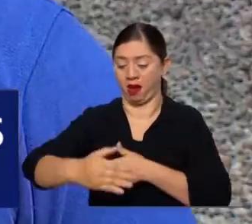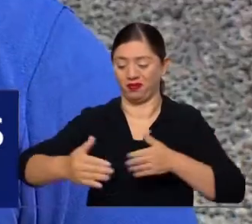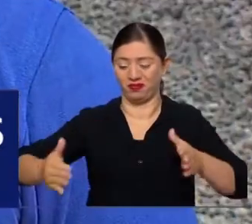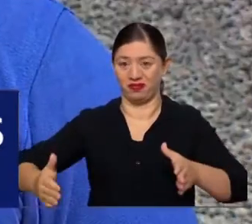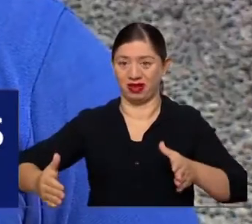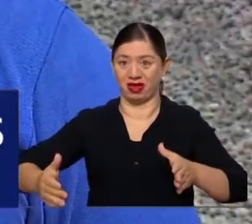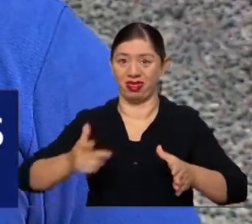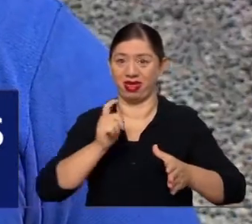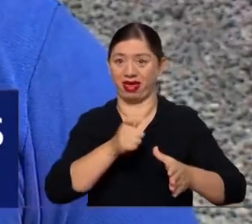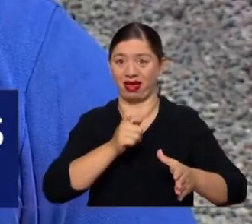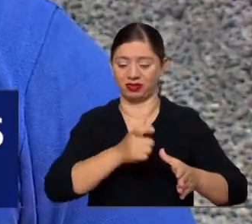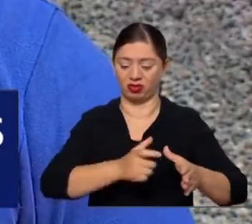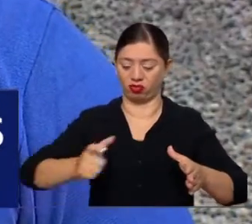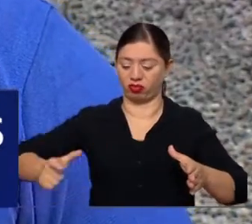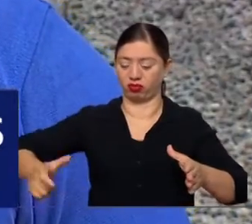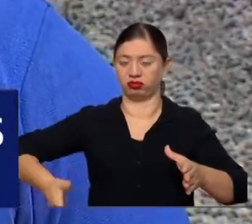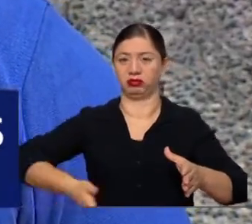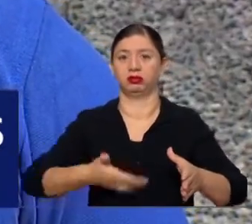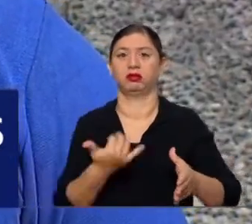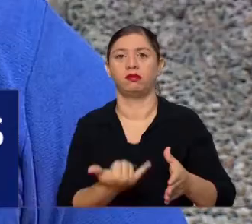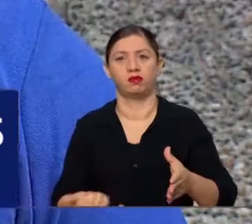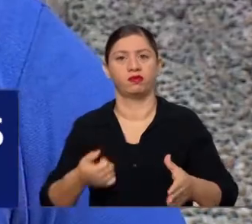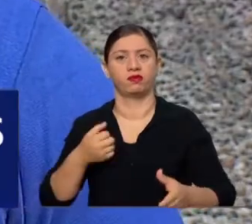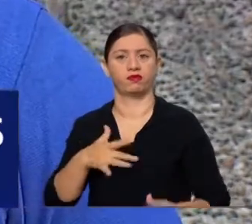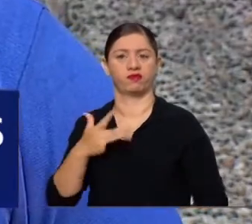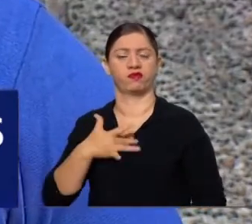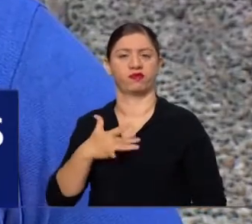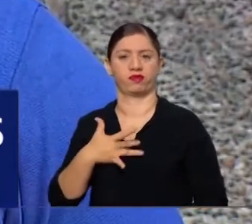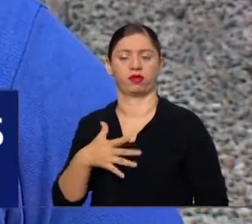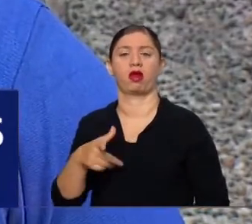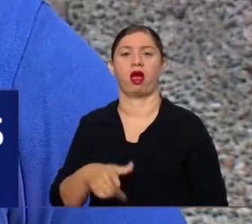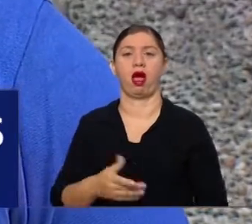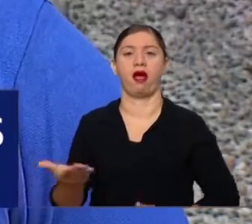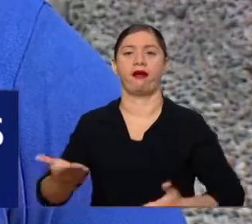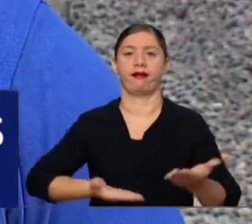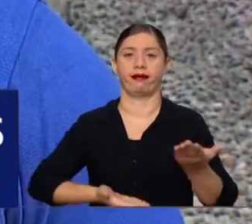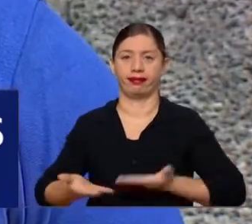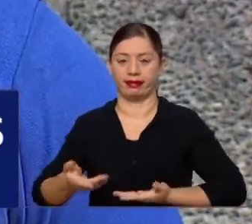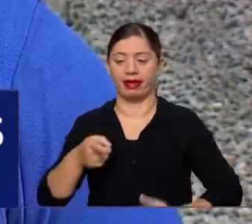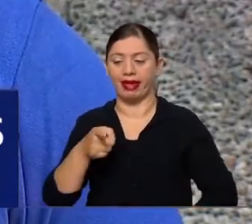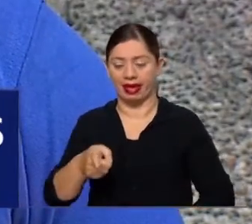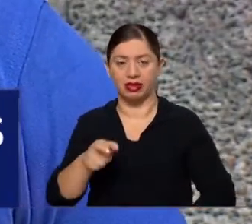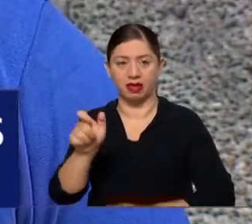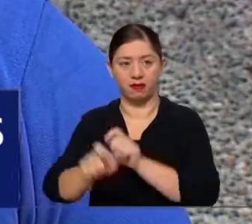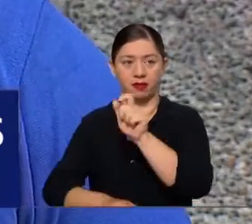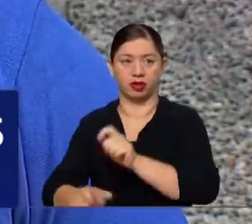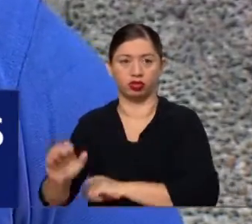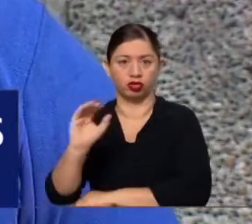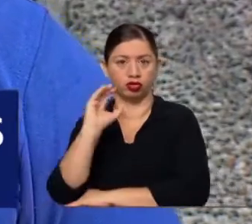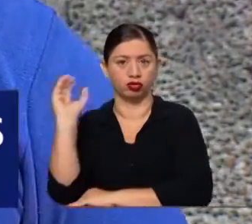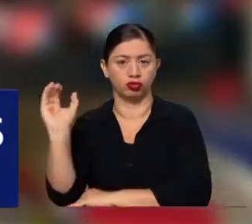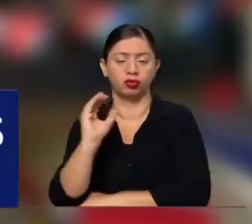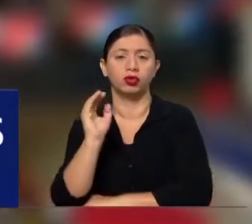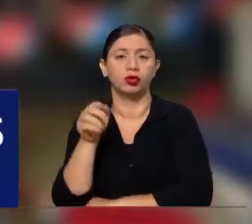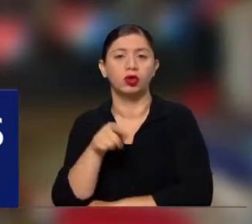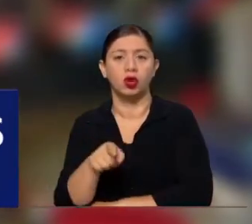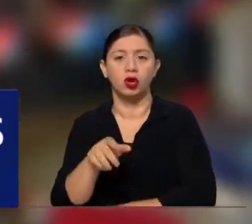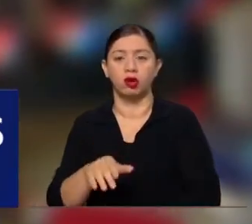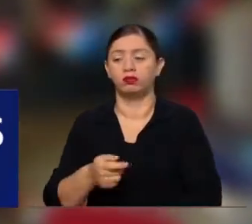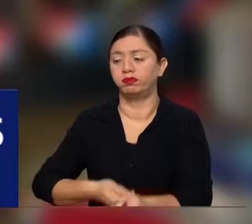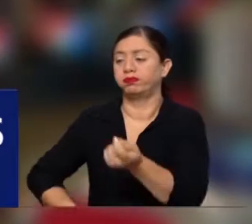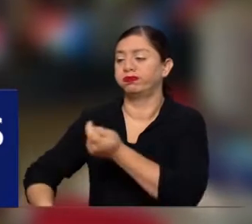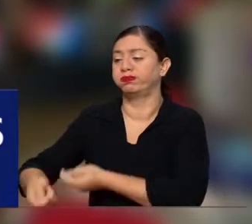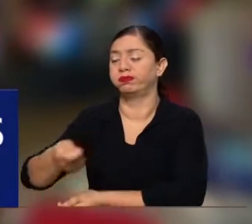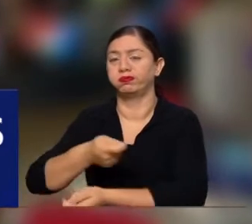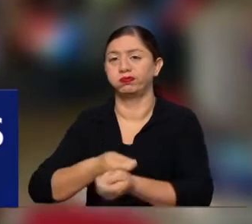gaseosa. Entonces, ¿quién es el que siente ese impacto? Como tal, el tendero, ese colombiano que es el que se encarga de distribuir,